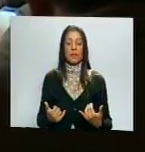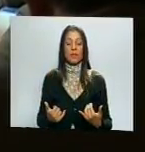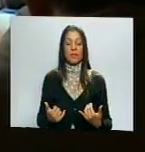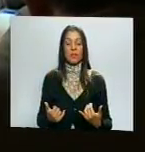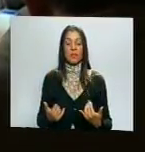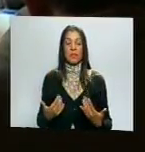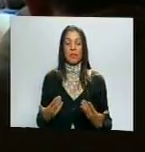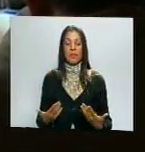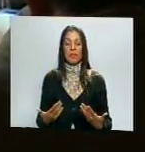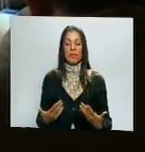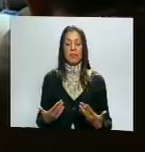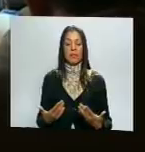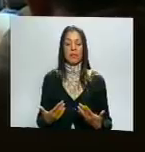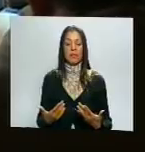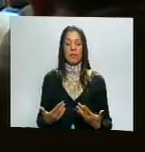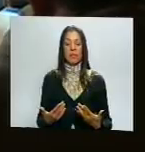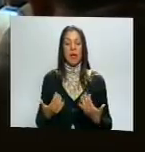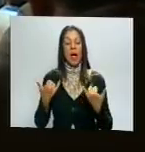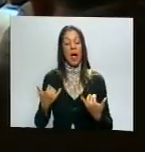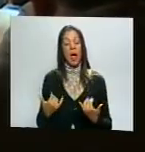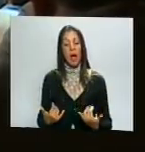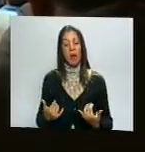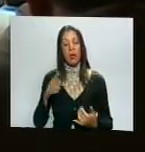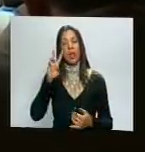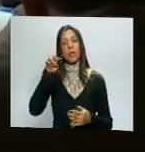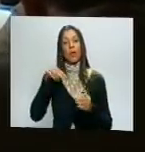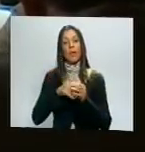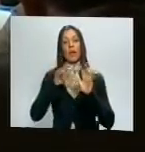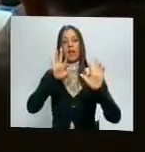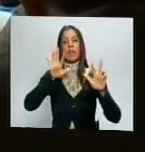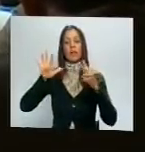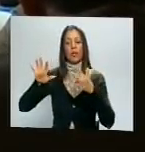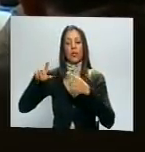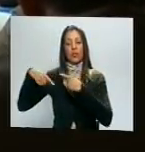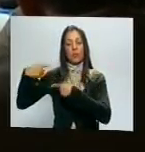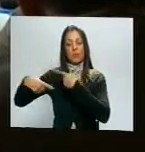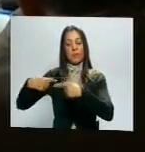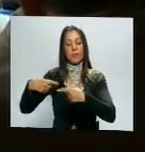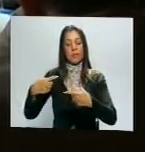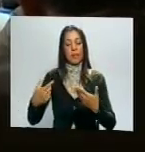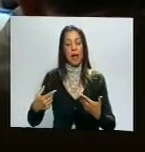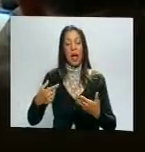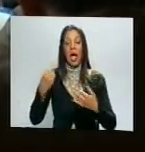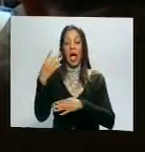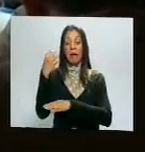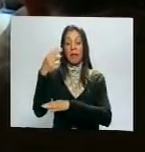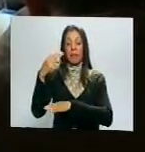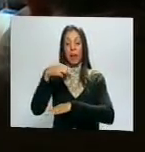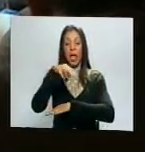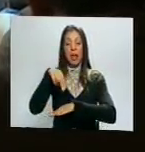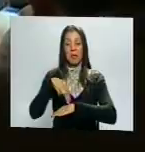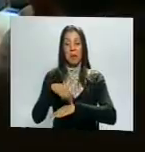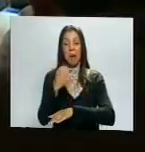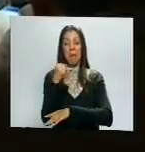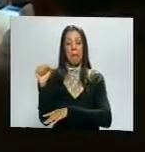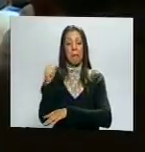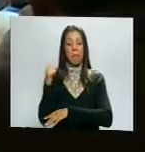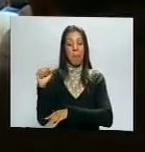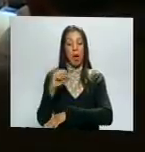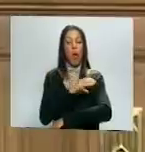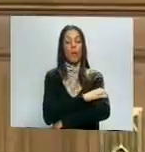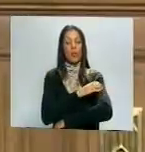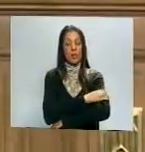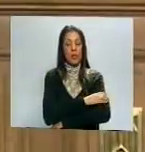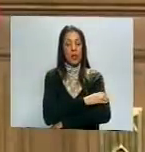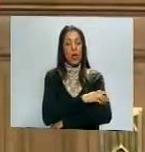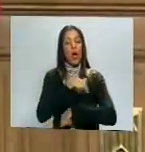y no compareció, ahora estamos en el 2018. La Asamblea Nacional continúa en desacato. Hoy